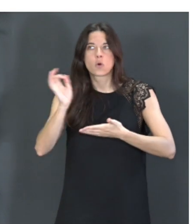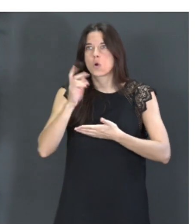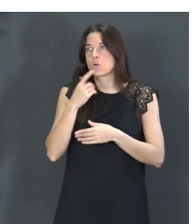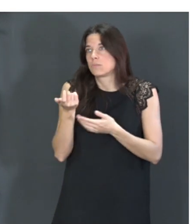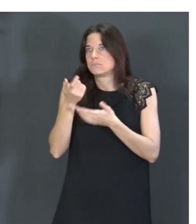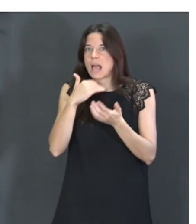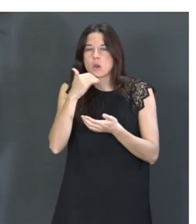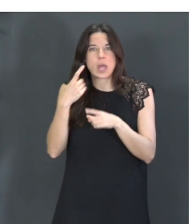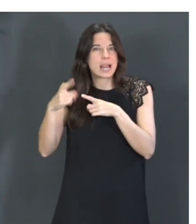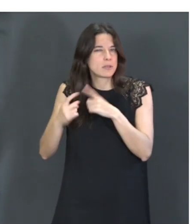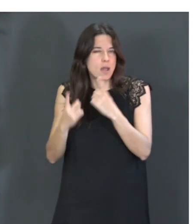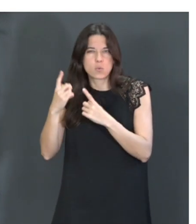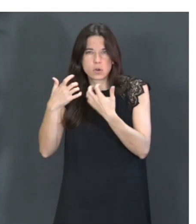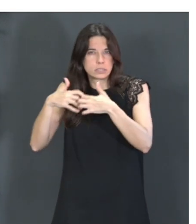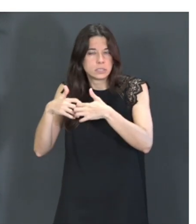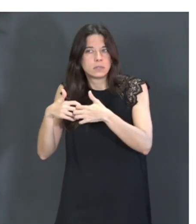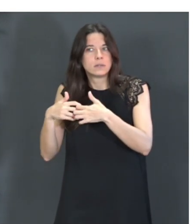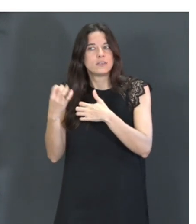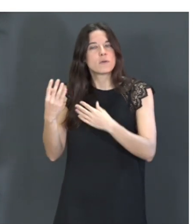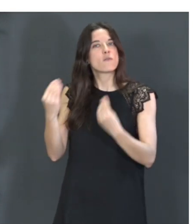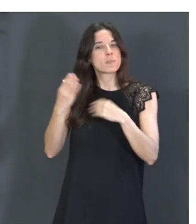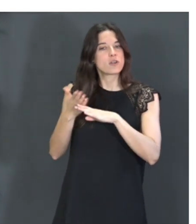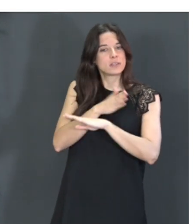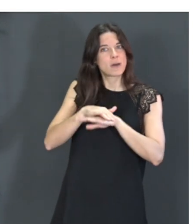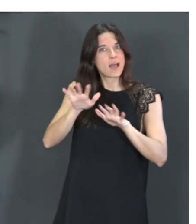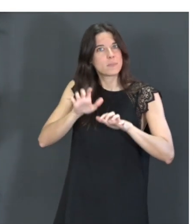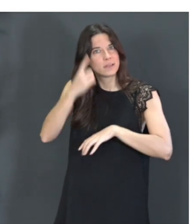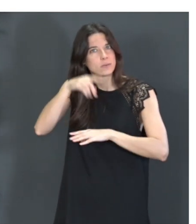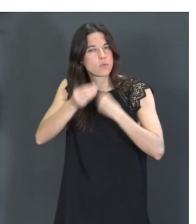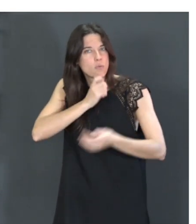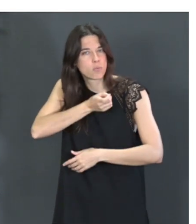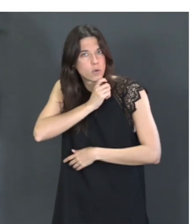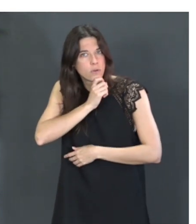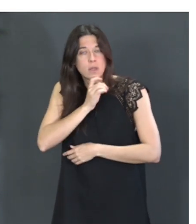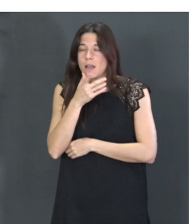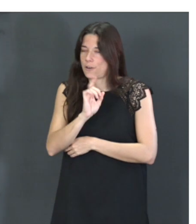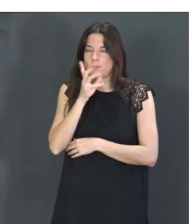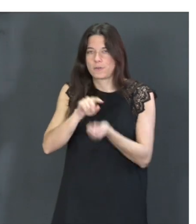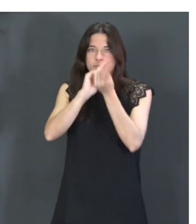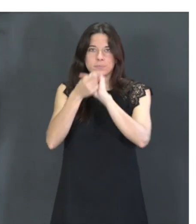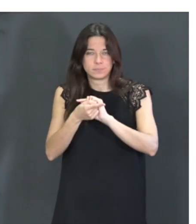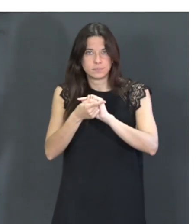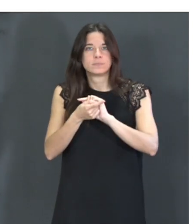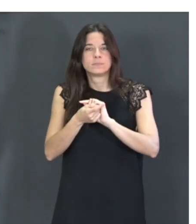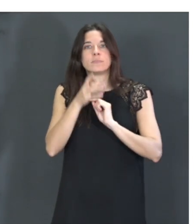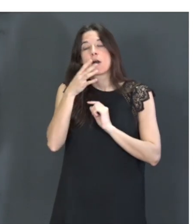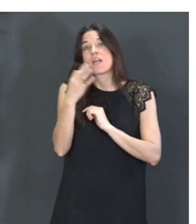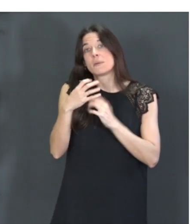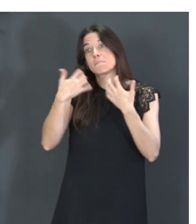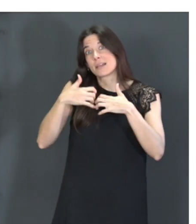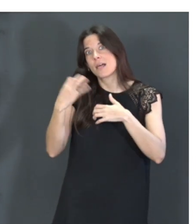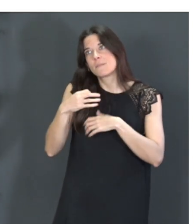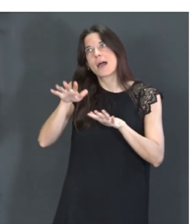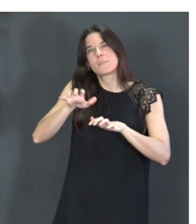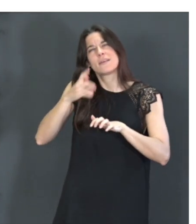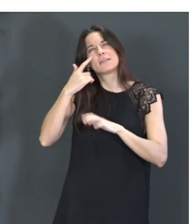nosotros a formarnos para poder manejar ese dispositivo. Ahora está cambiando, y ahora tiene que ser la máquina la que tiene que aprender